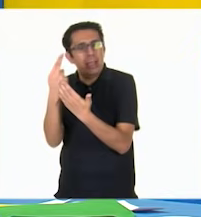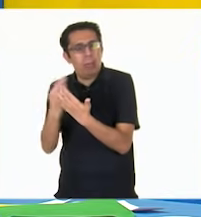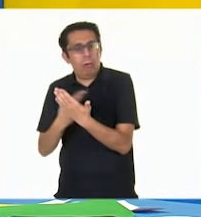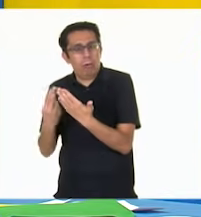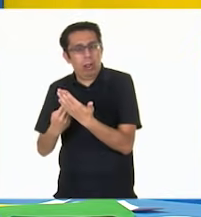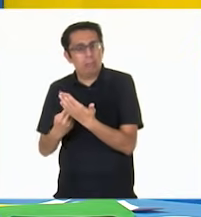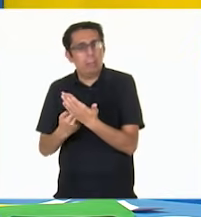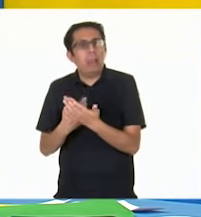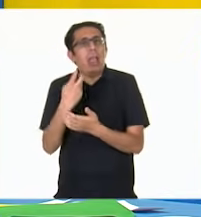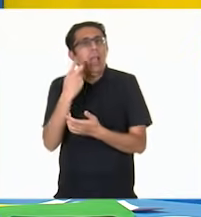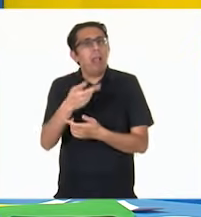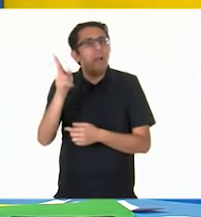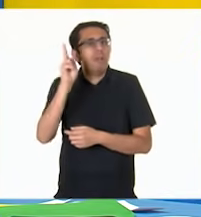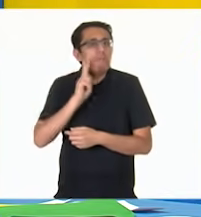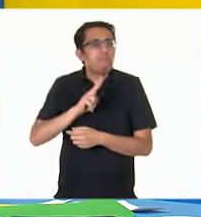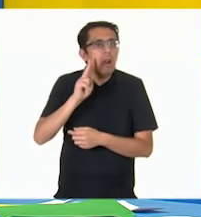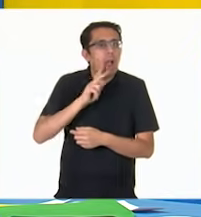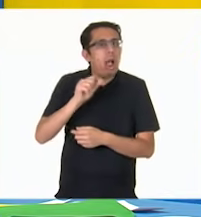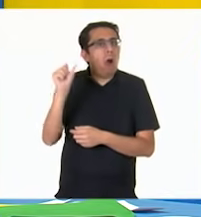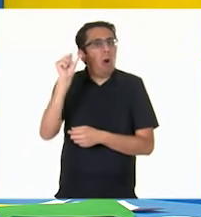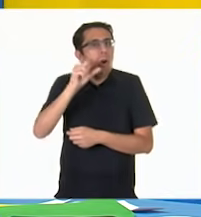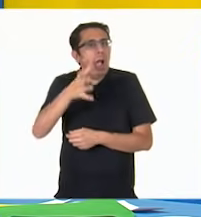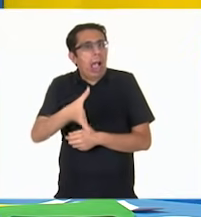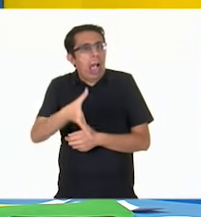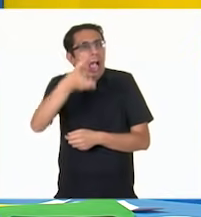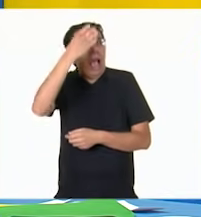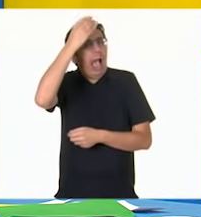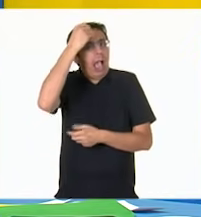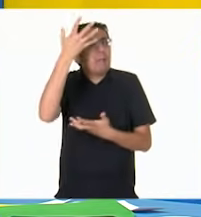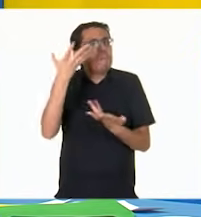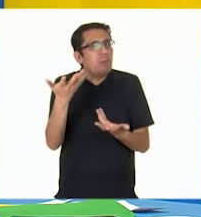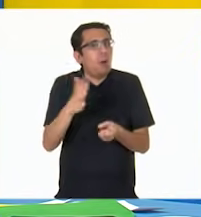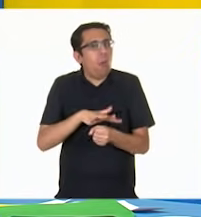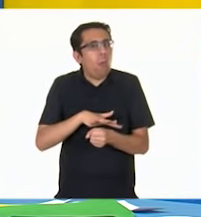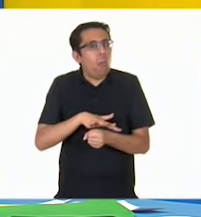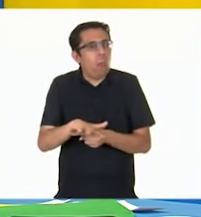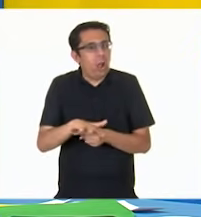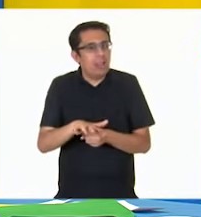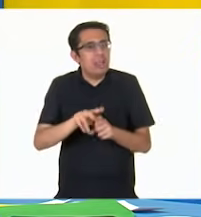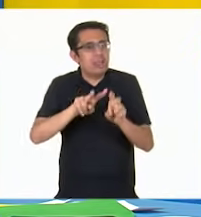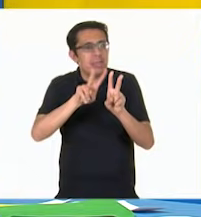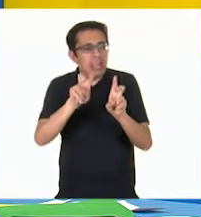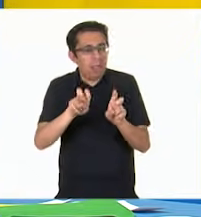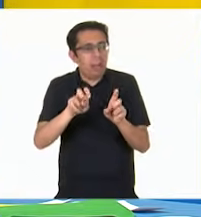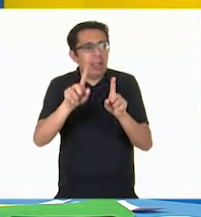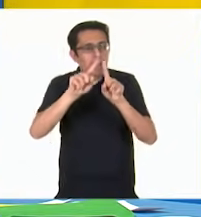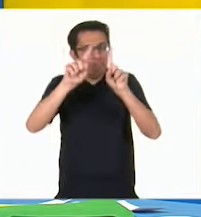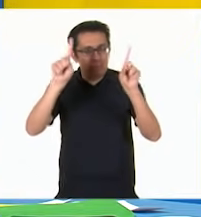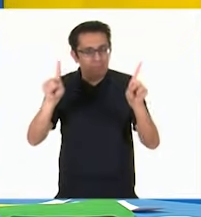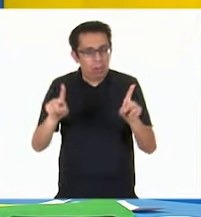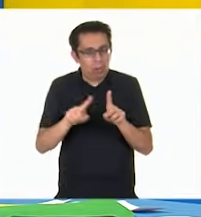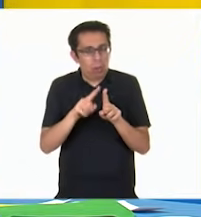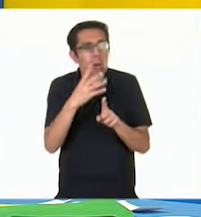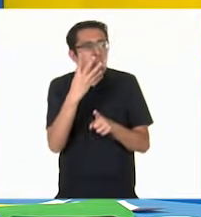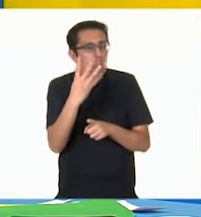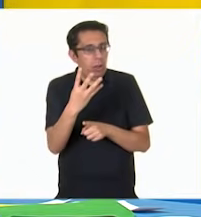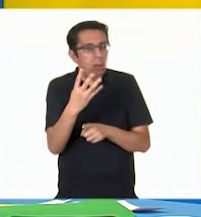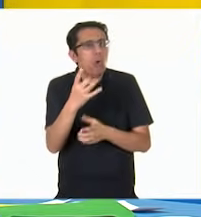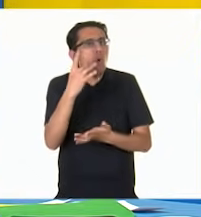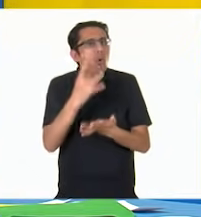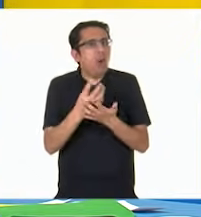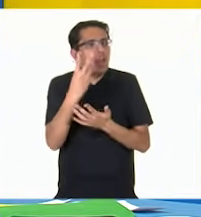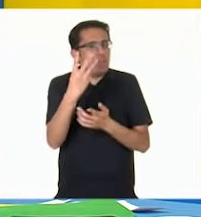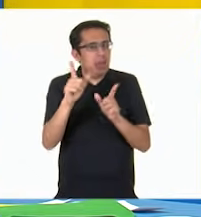para verificar qué tanto aprendimos con estas sesiones sobre cuadriláteros. Solo serán tres tarjetas.